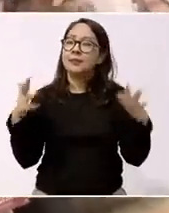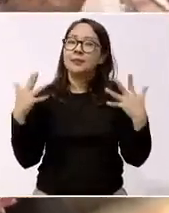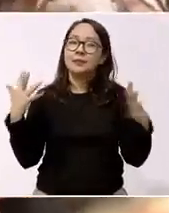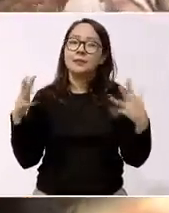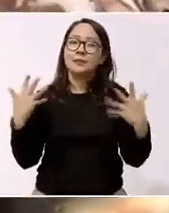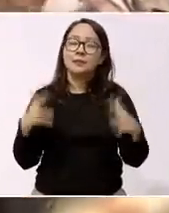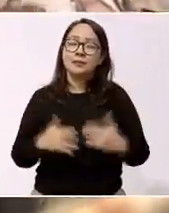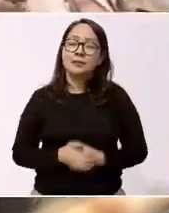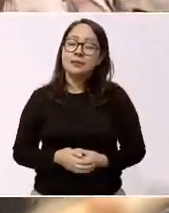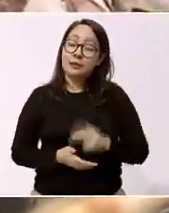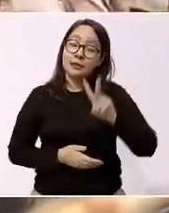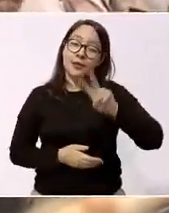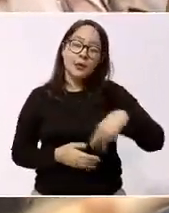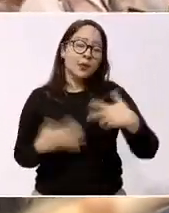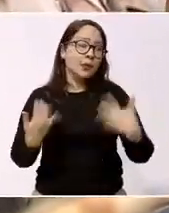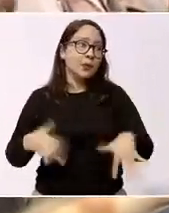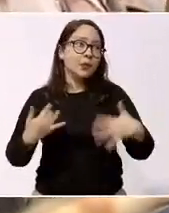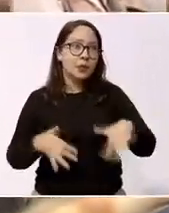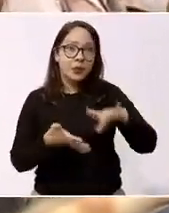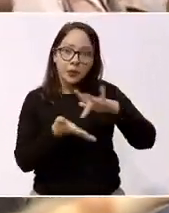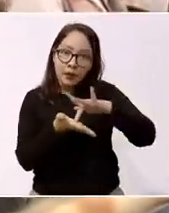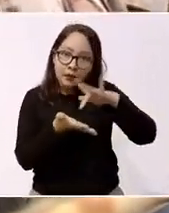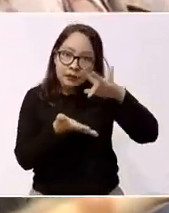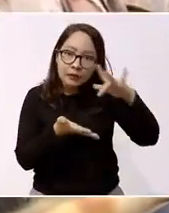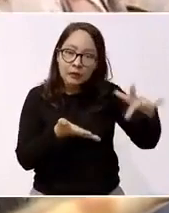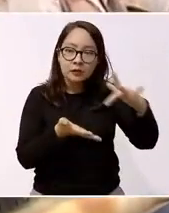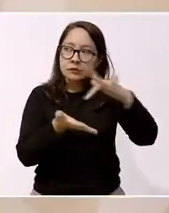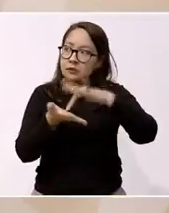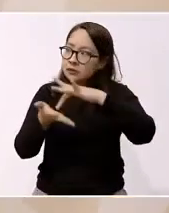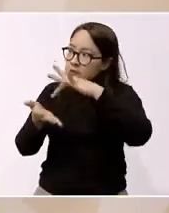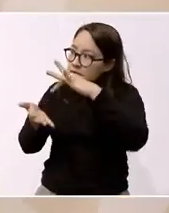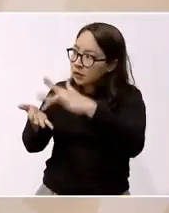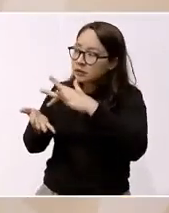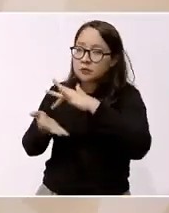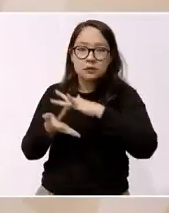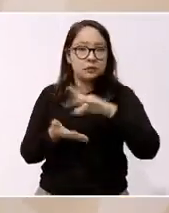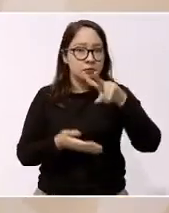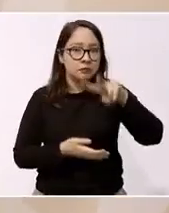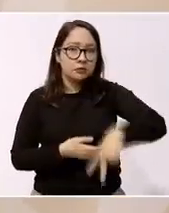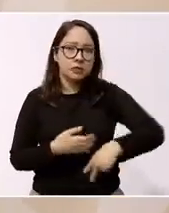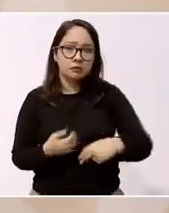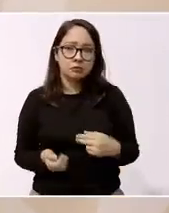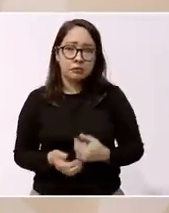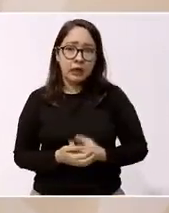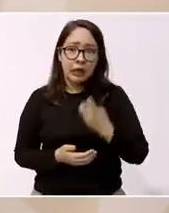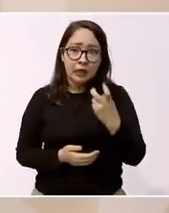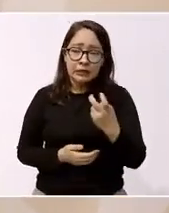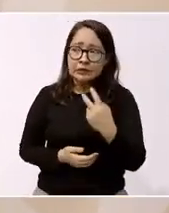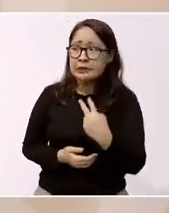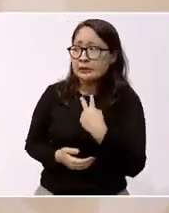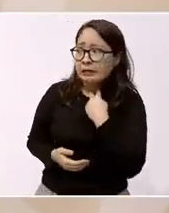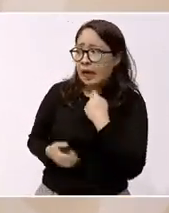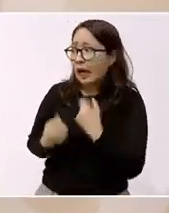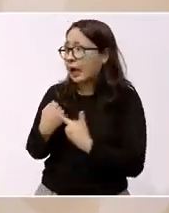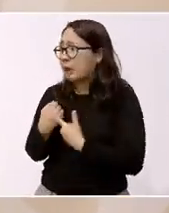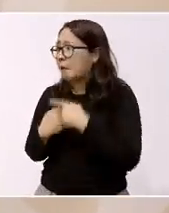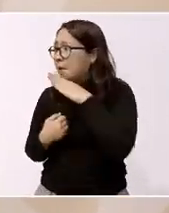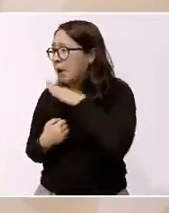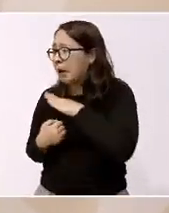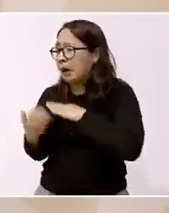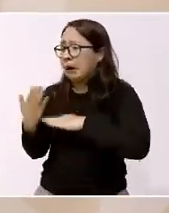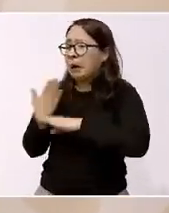Y se los agradecemos mucho, no les afecta tanto, al